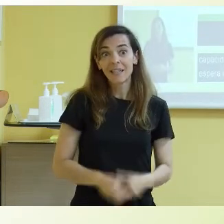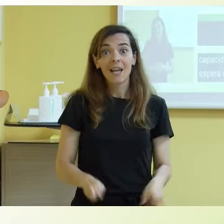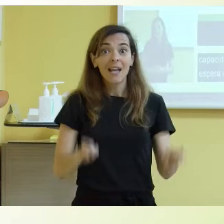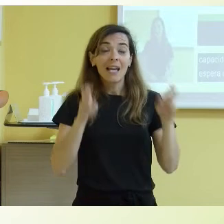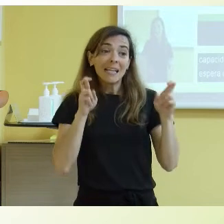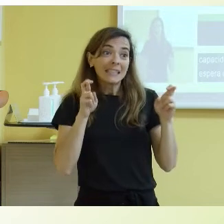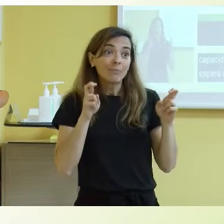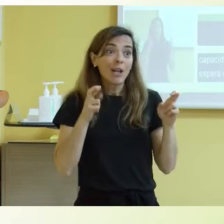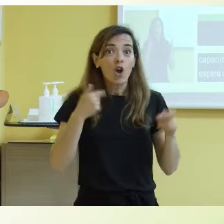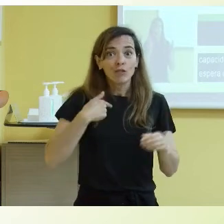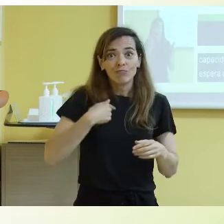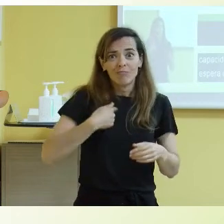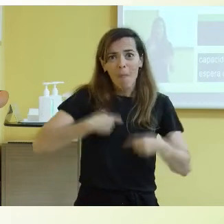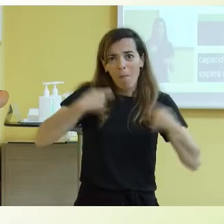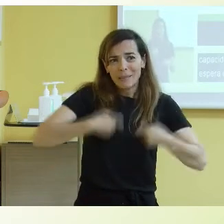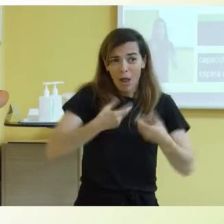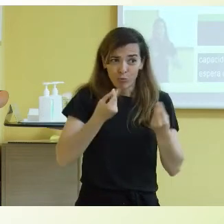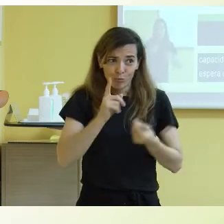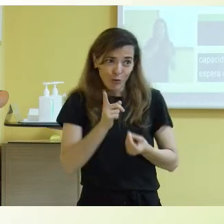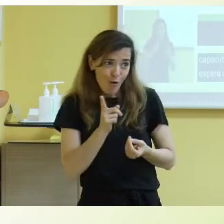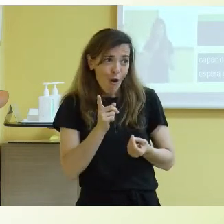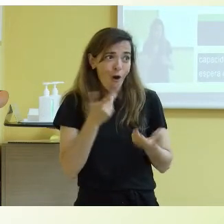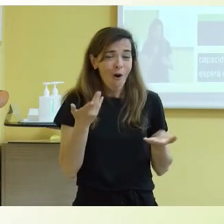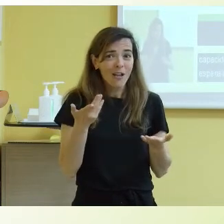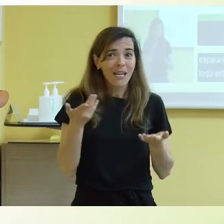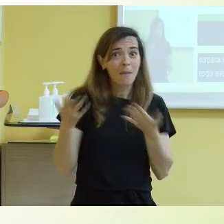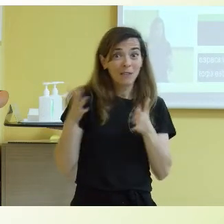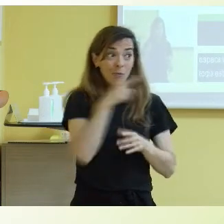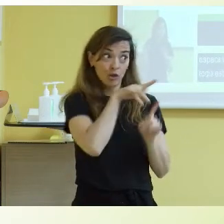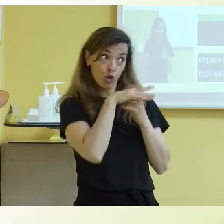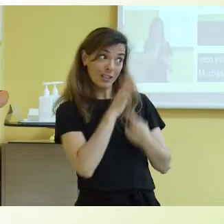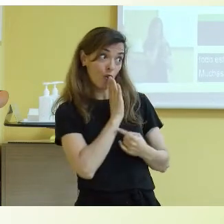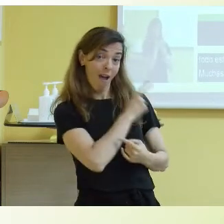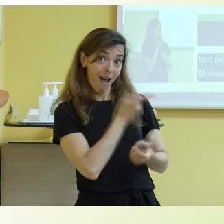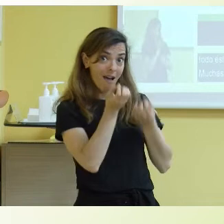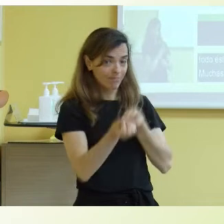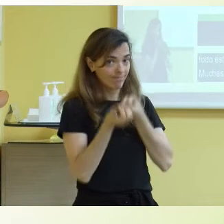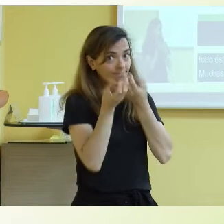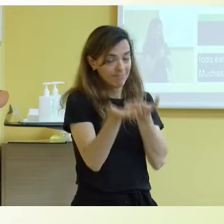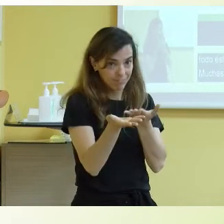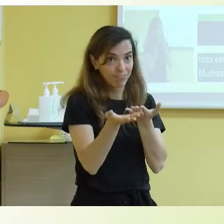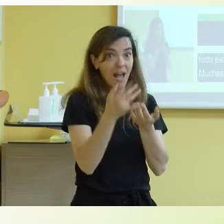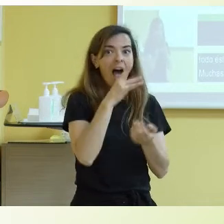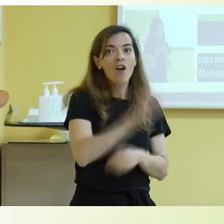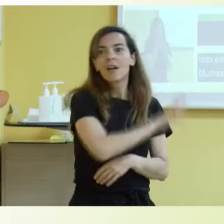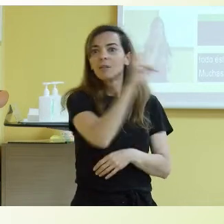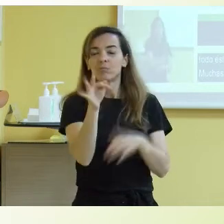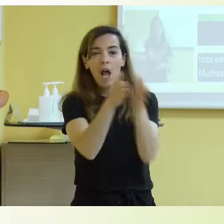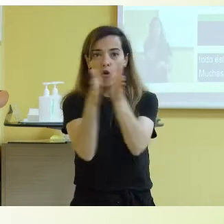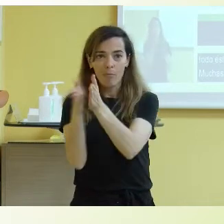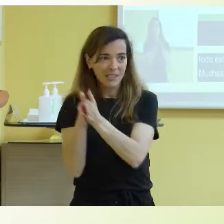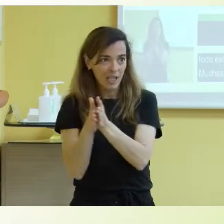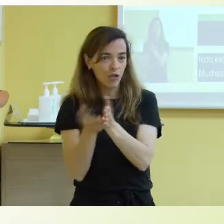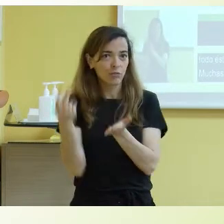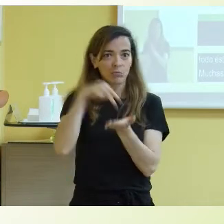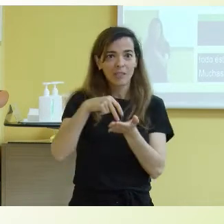sido muy ladrillo y que, bueno, por lo menos ese marco y esa aproximación la tengamos ahora en mente para dar paso a mis compañeros que seguro que os van a contar y a